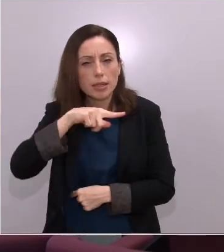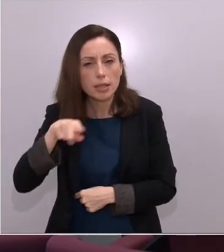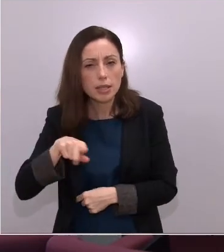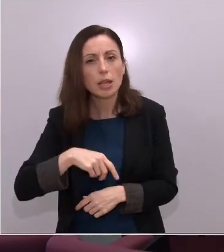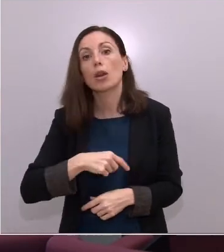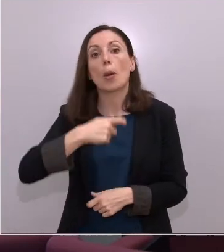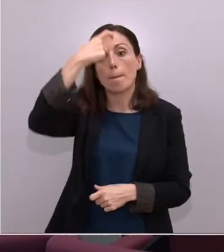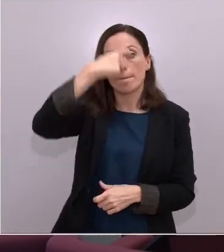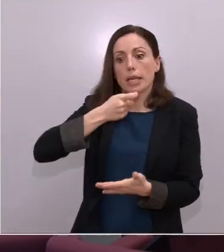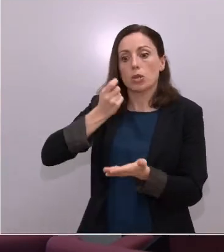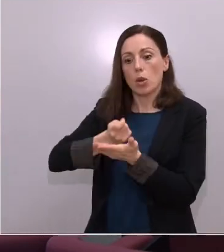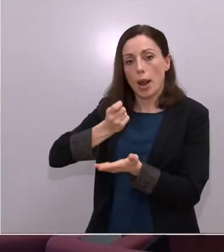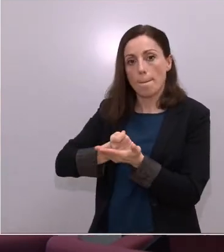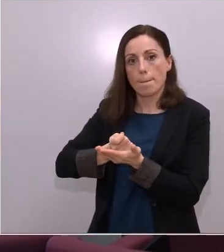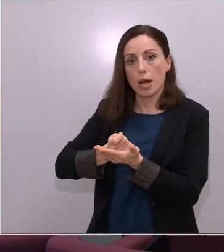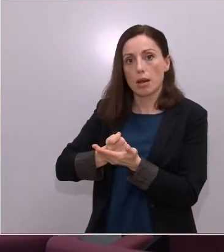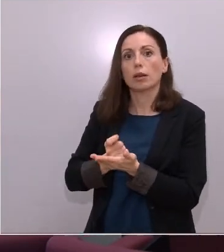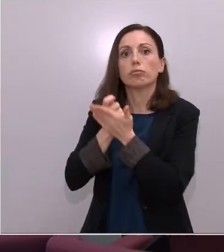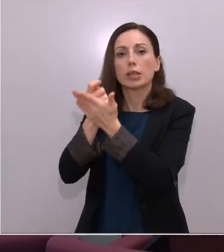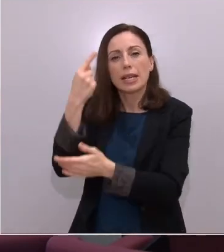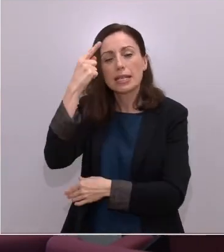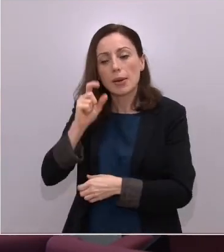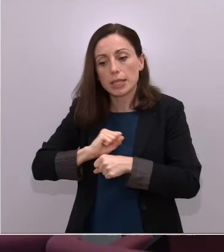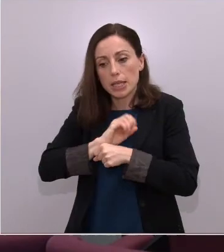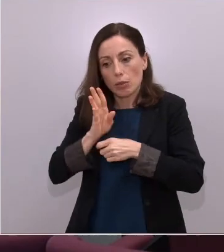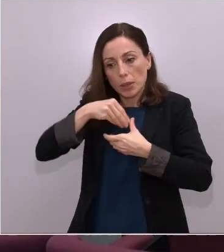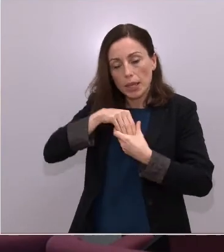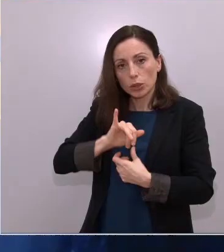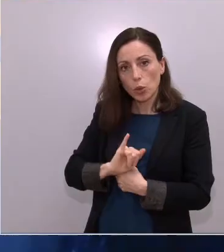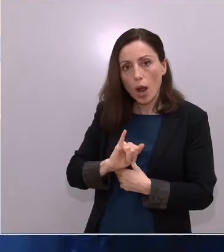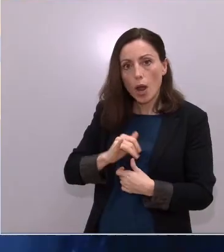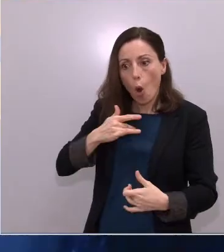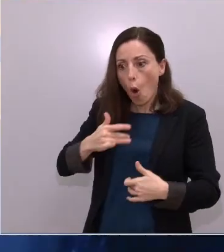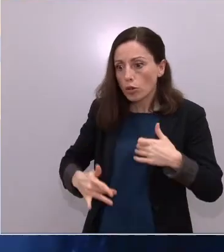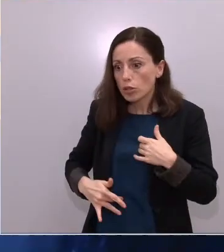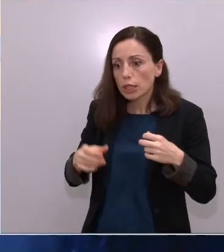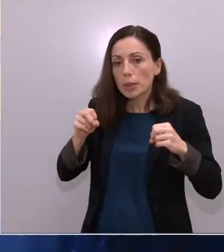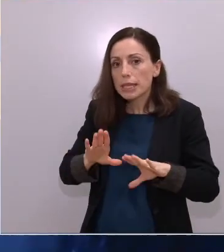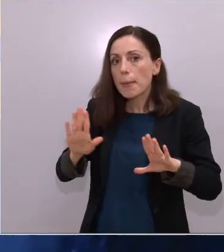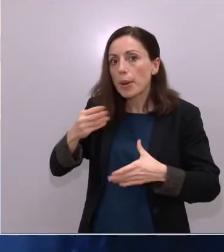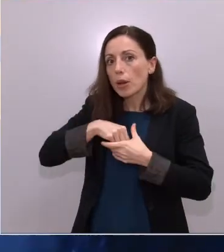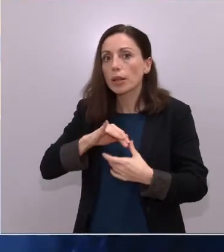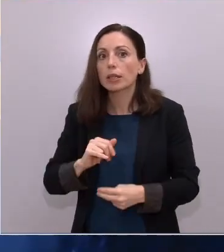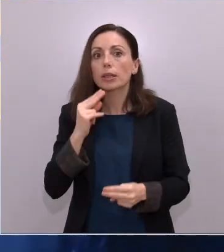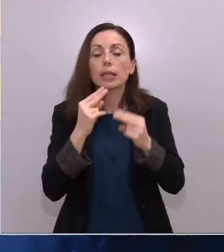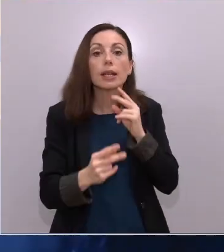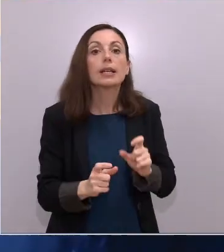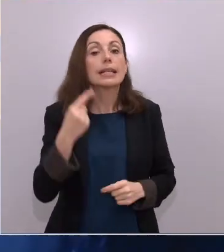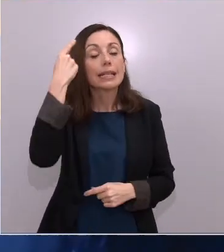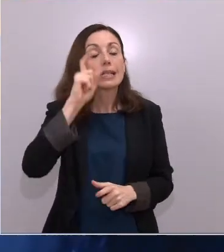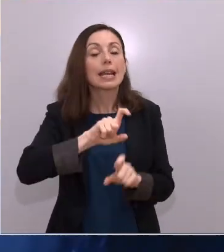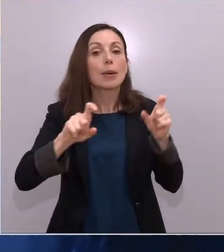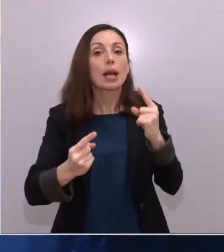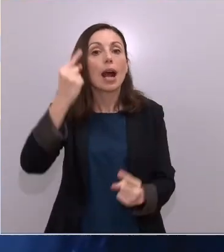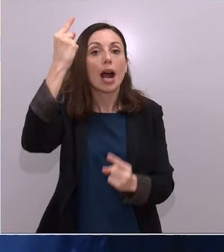test o esa prueba para saber si tienen el virus o si han pasado asintomático la enfermedad. Sé que efectivamente hay empresas